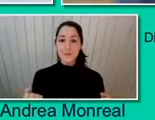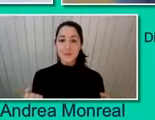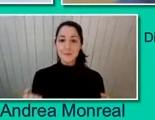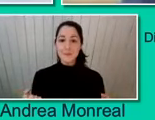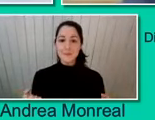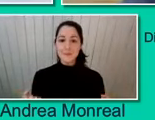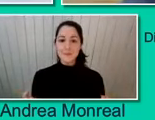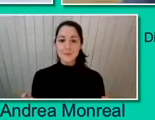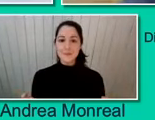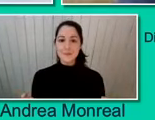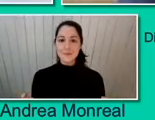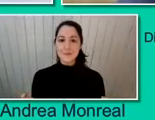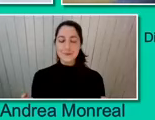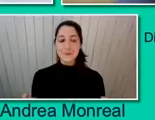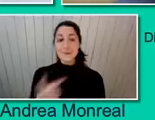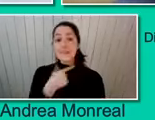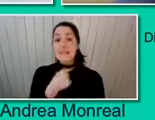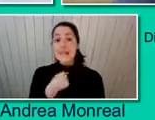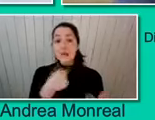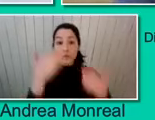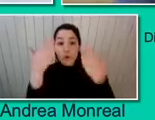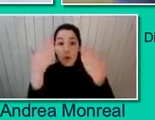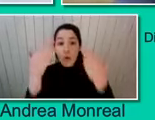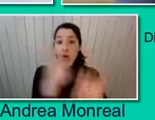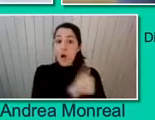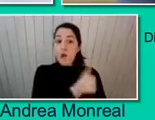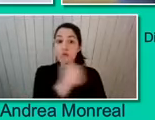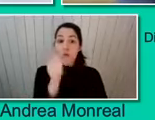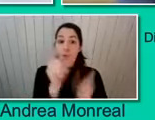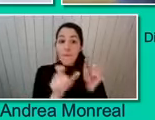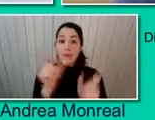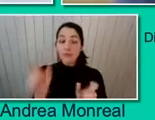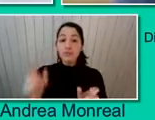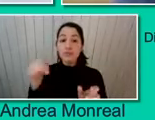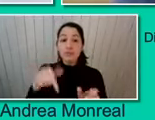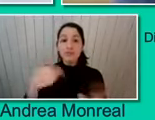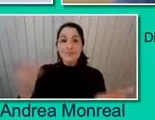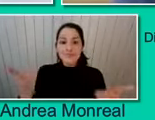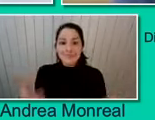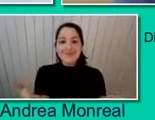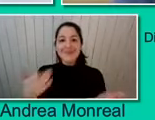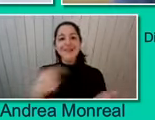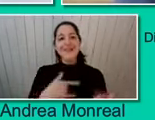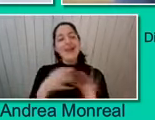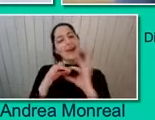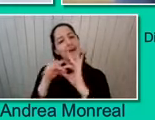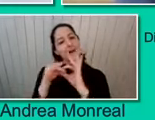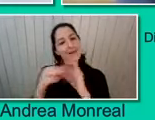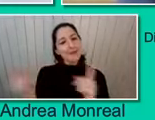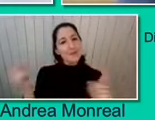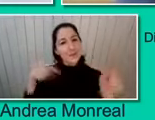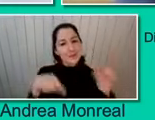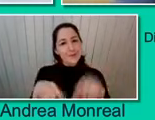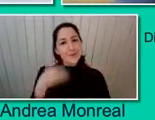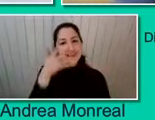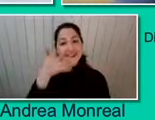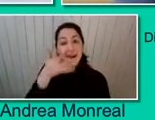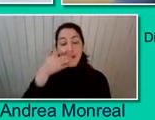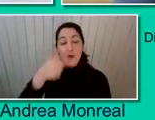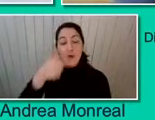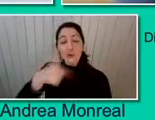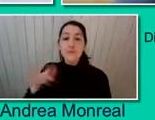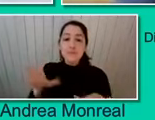Quiero saludar a todos los que están escuchando, agradecerles que se conecten a esta charla y voy a tratar de contarles un poco cómo es